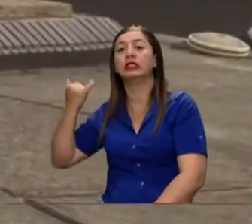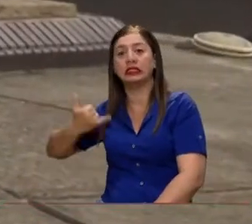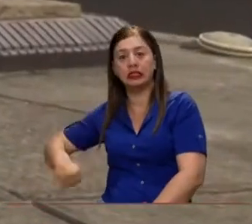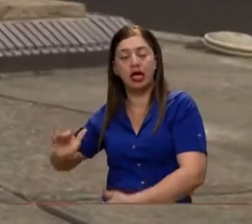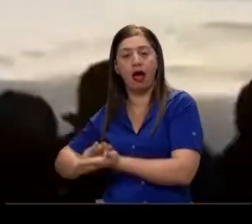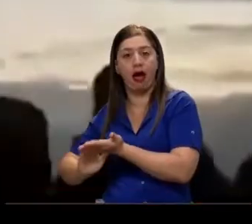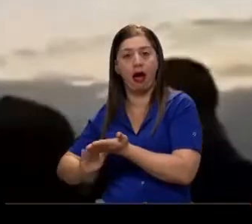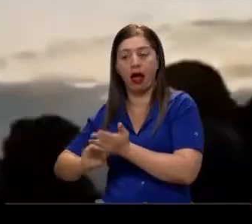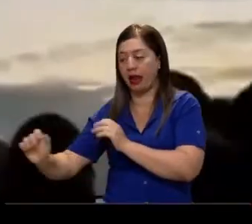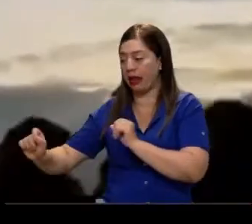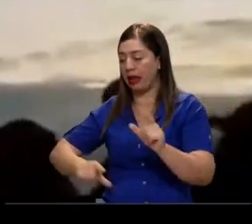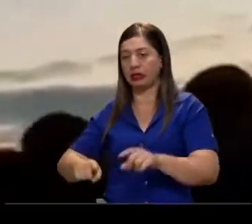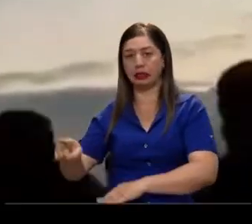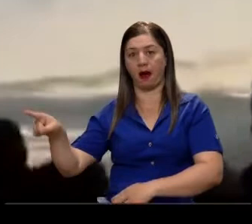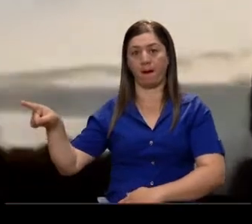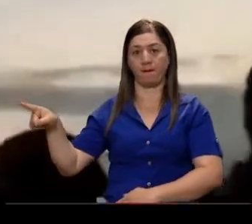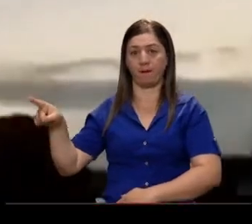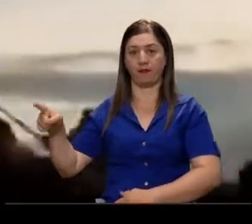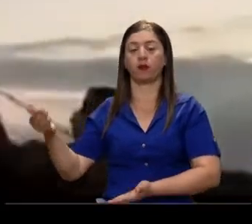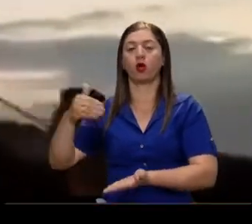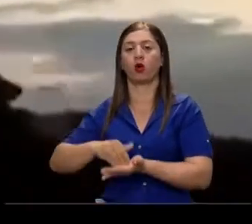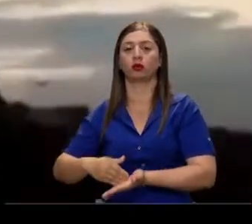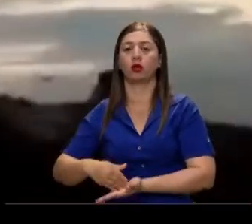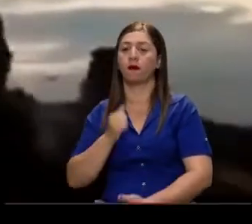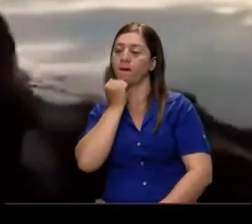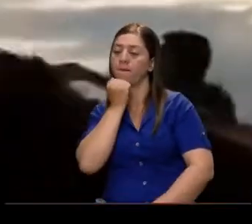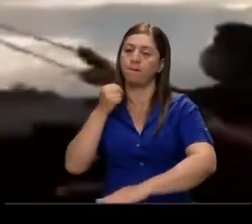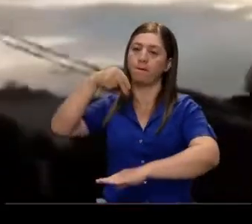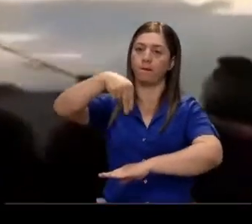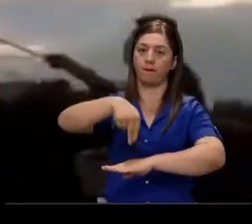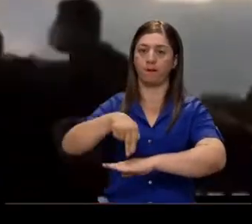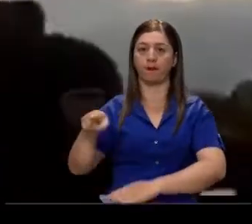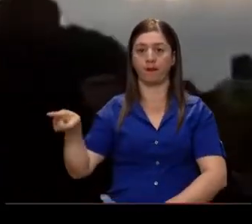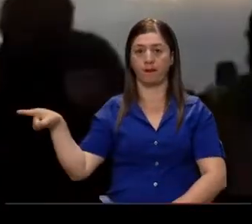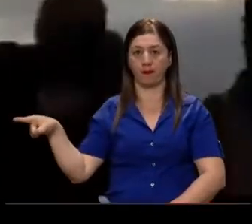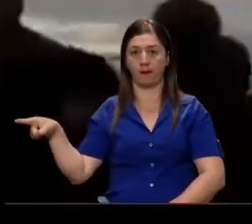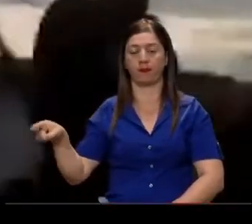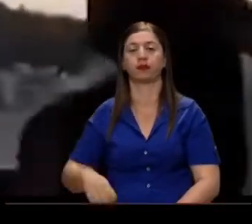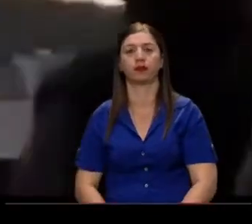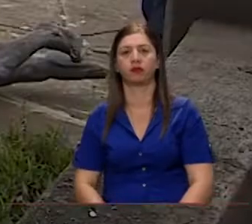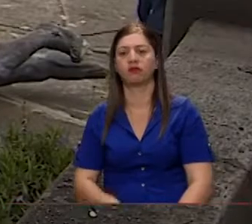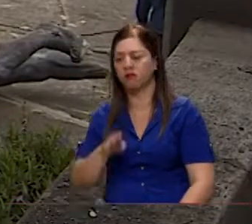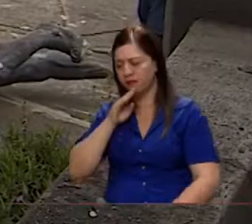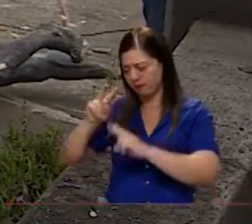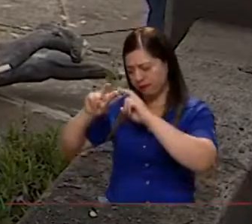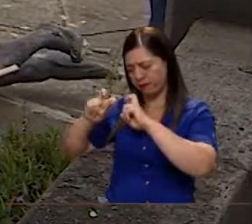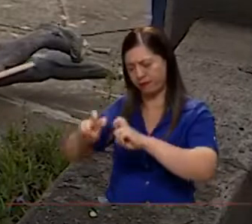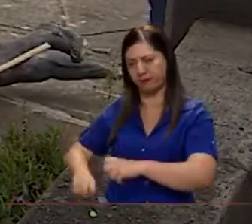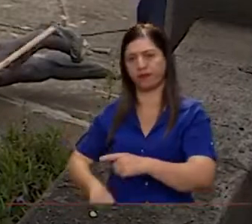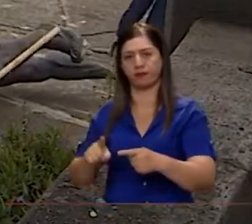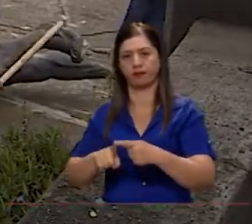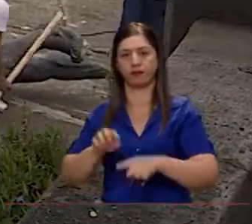restaurada y lista la estatua para ser nuevamente instalada. Entre los funcionarios que están siendo investigados se encuentra